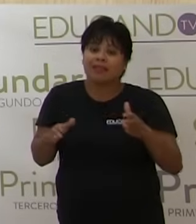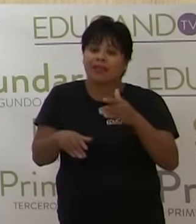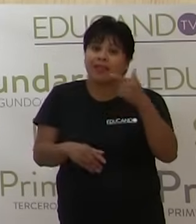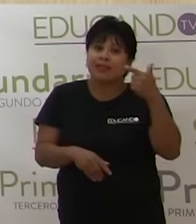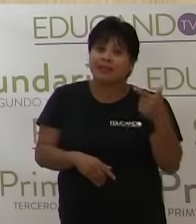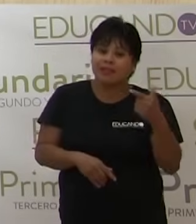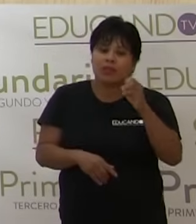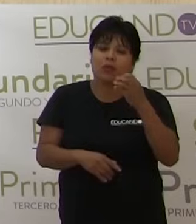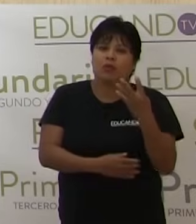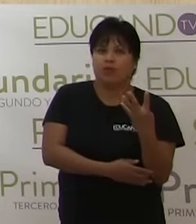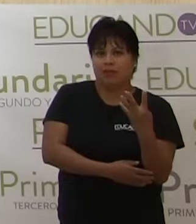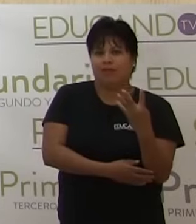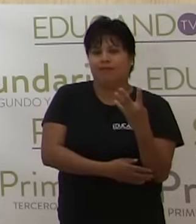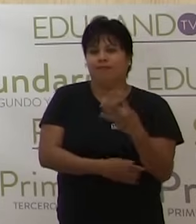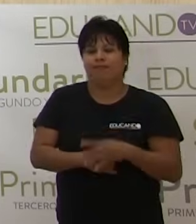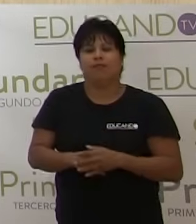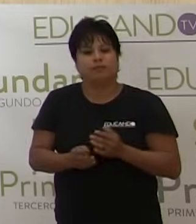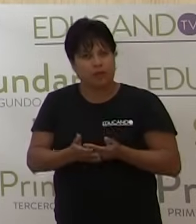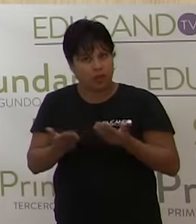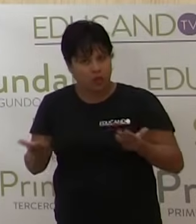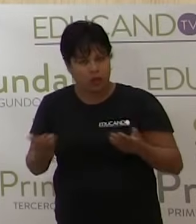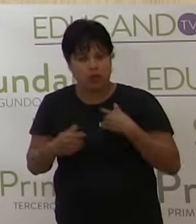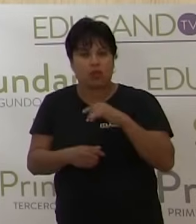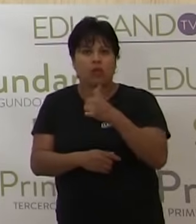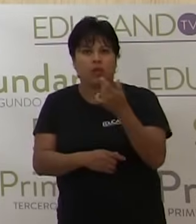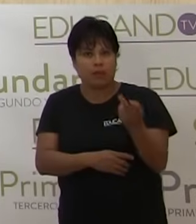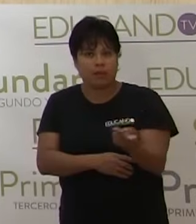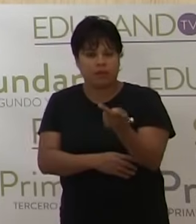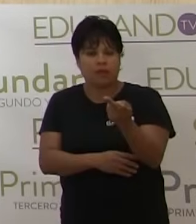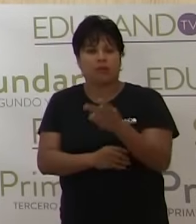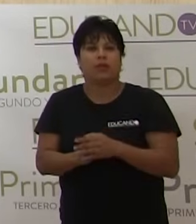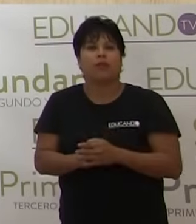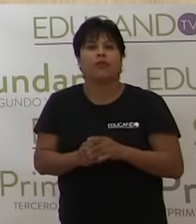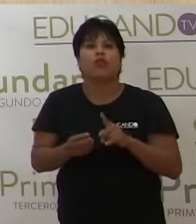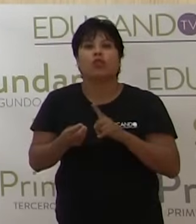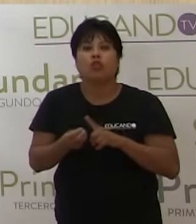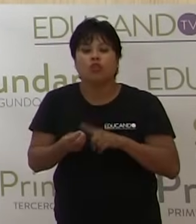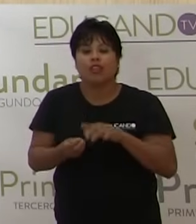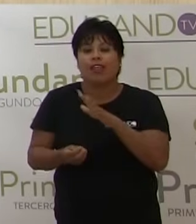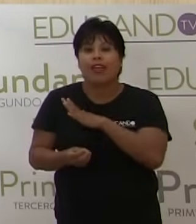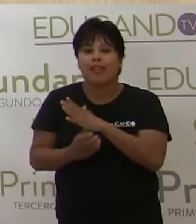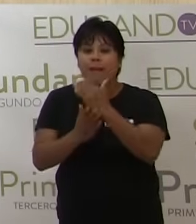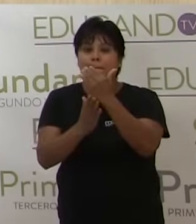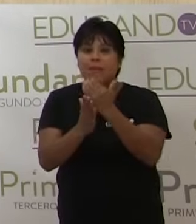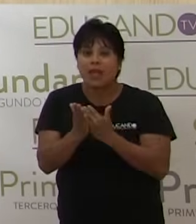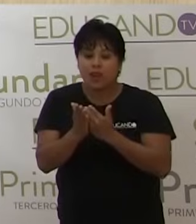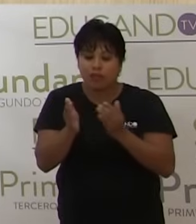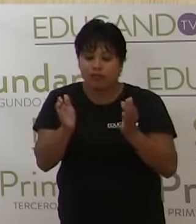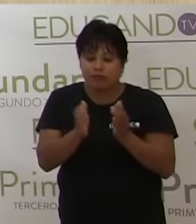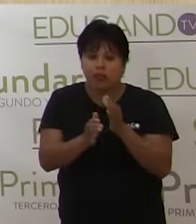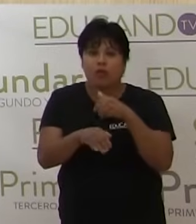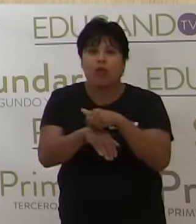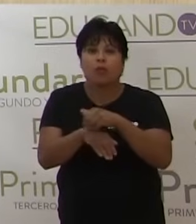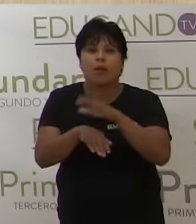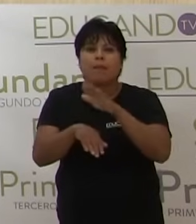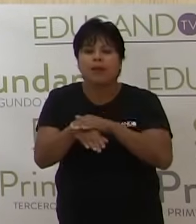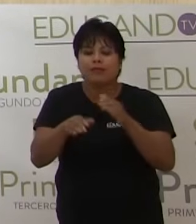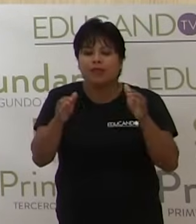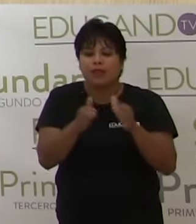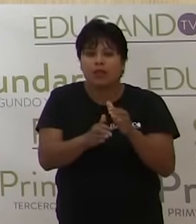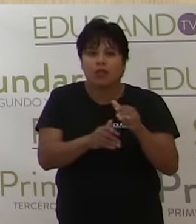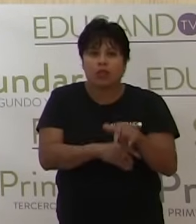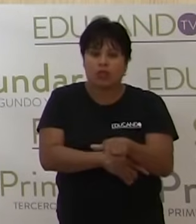o el cuatro ahora te hago otra pregunta dónde hay menos Qué número es más pequeño el